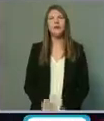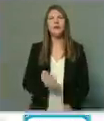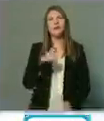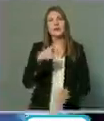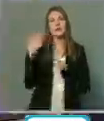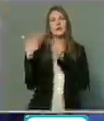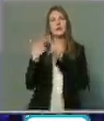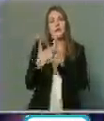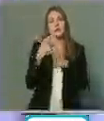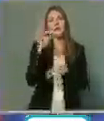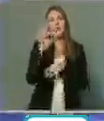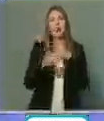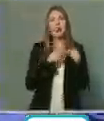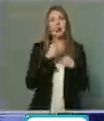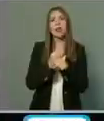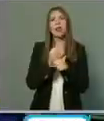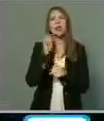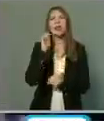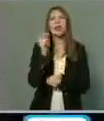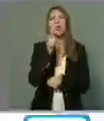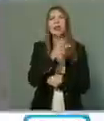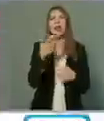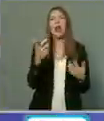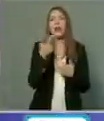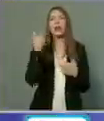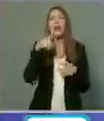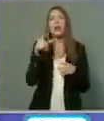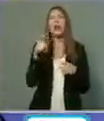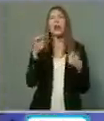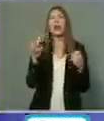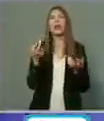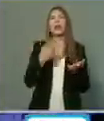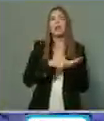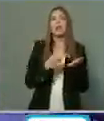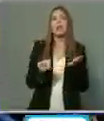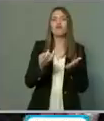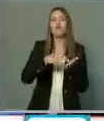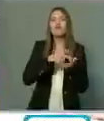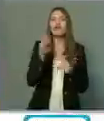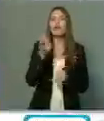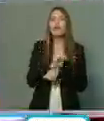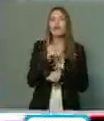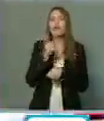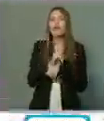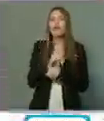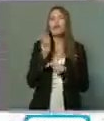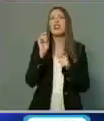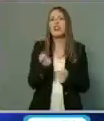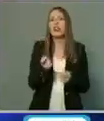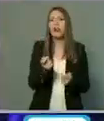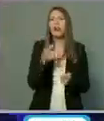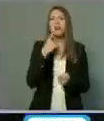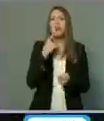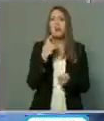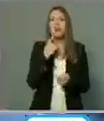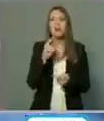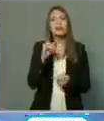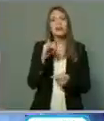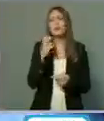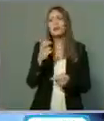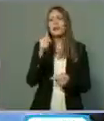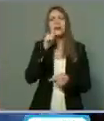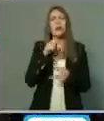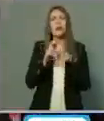que te ha mantenido? ¿Qué es lo que te hace que te levantes todos los días? Es esa lucha que tiene la constante, ¿no? El ser humano siempre estamos luchando.